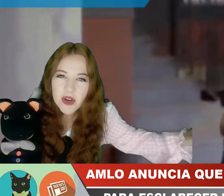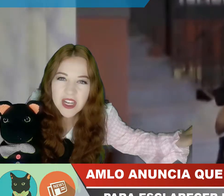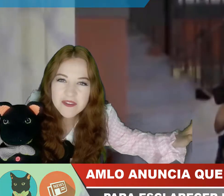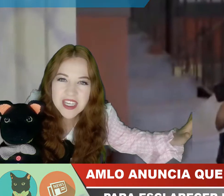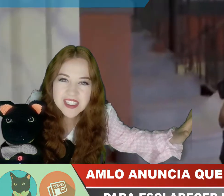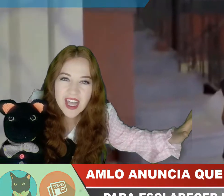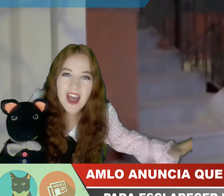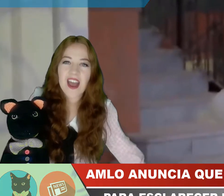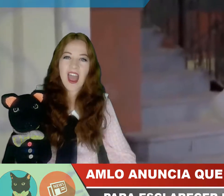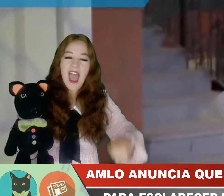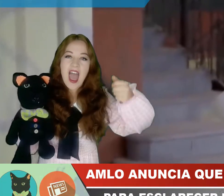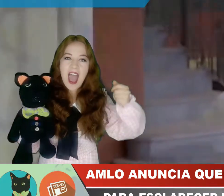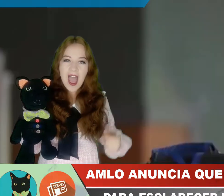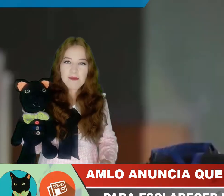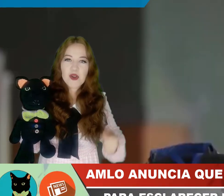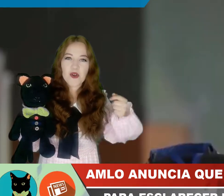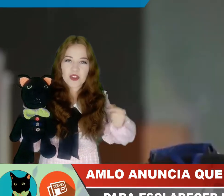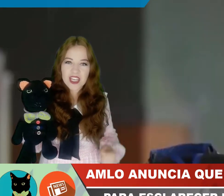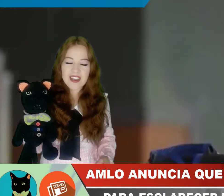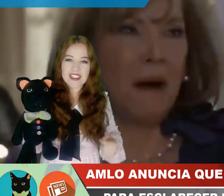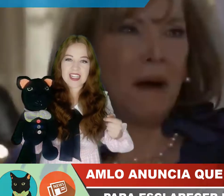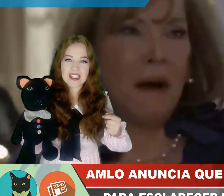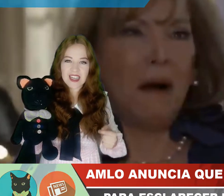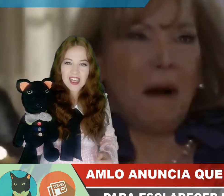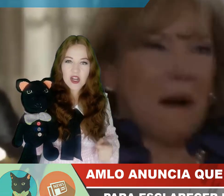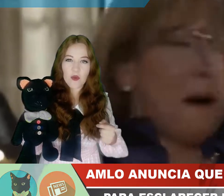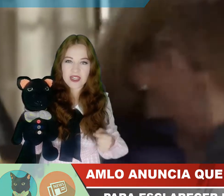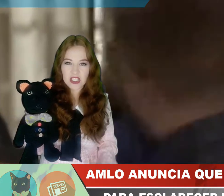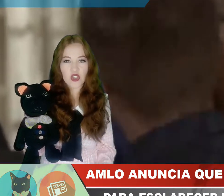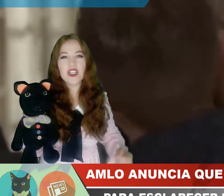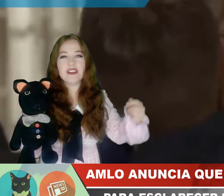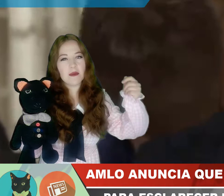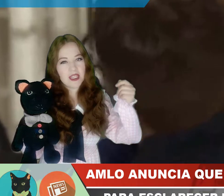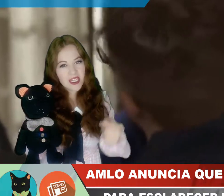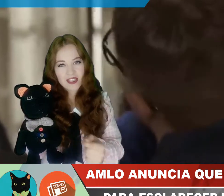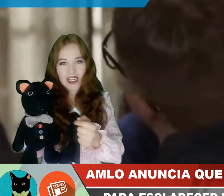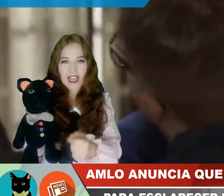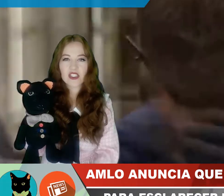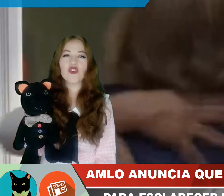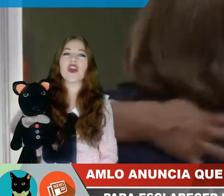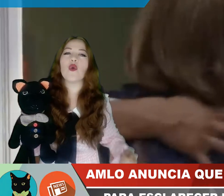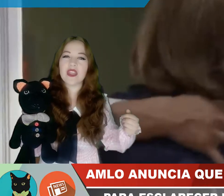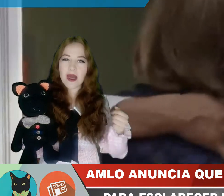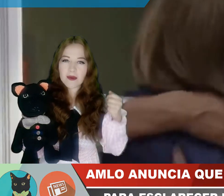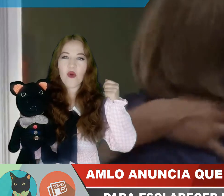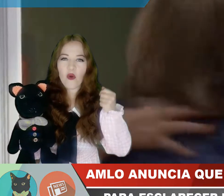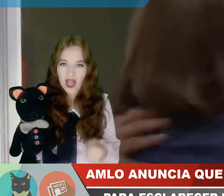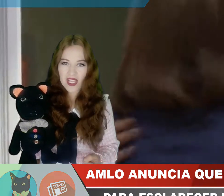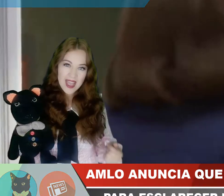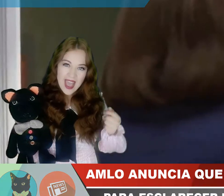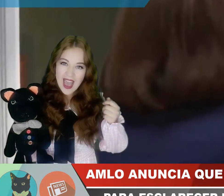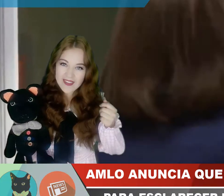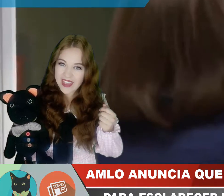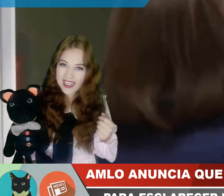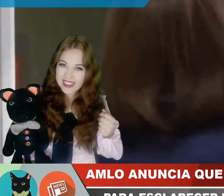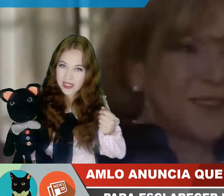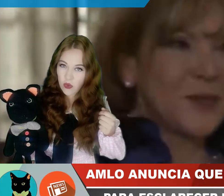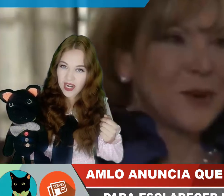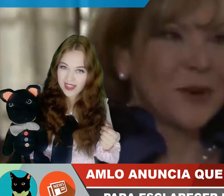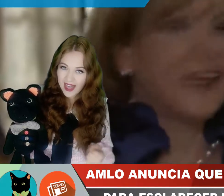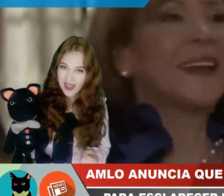Se acabó la fiesta. AMLO ordena a la Secretaría de Gobernación intervenir en el caso de Octavio Ocaña. Ante